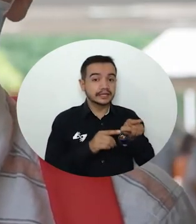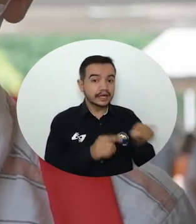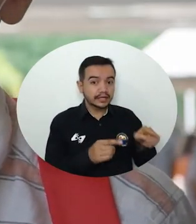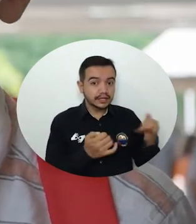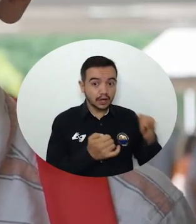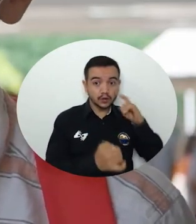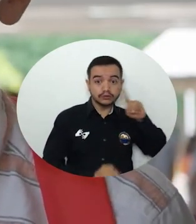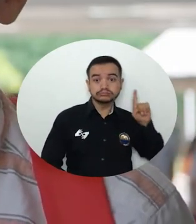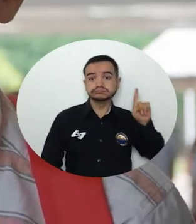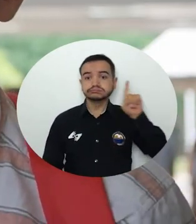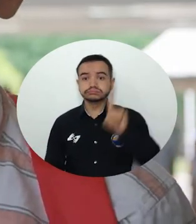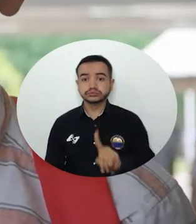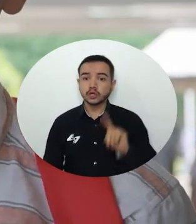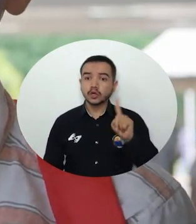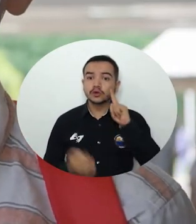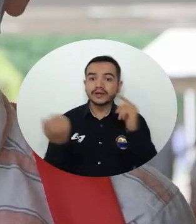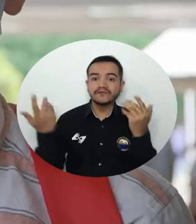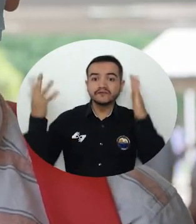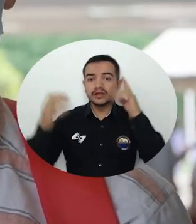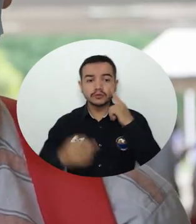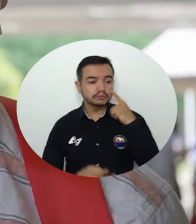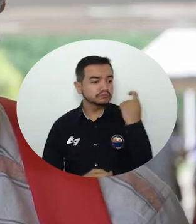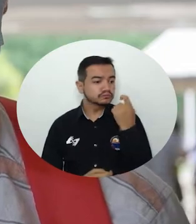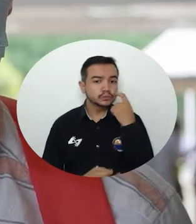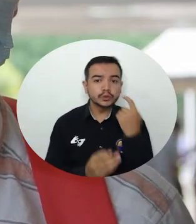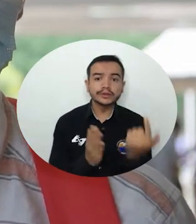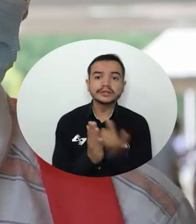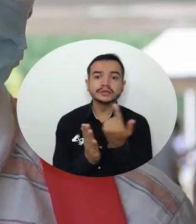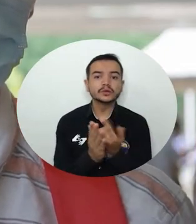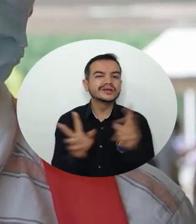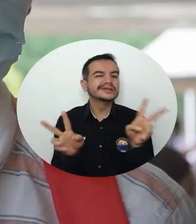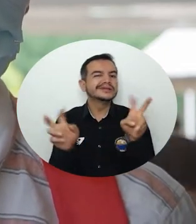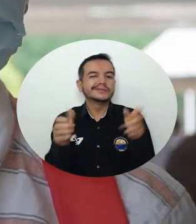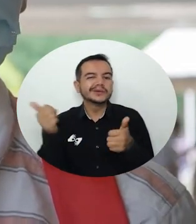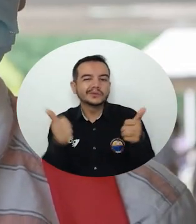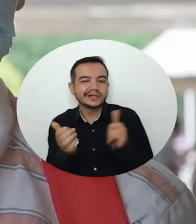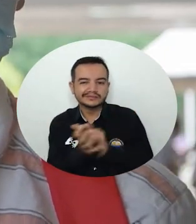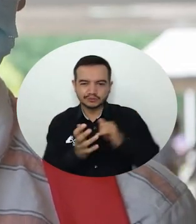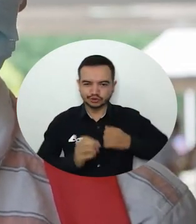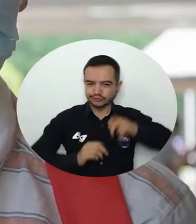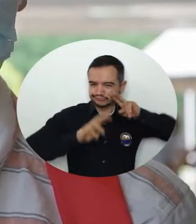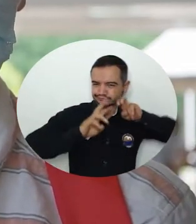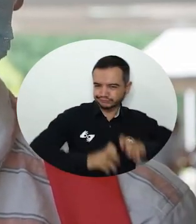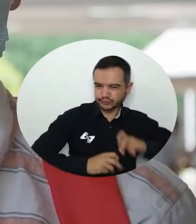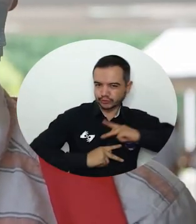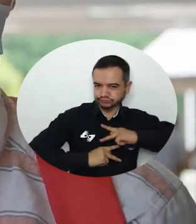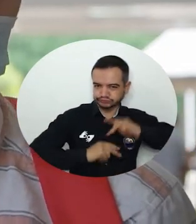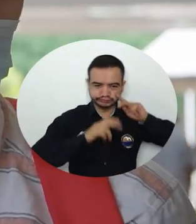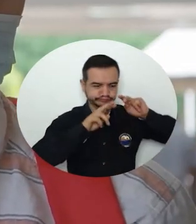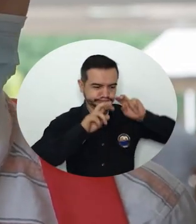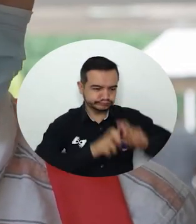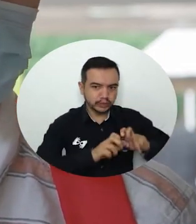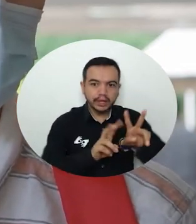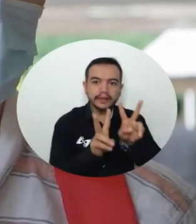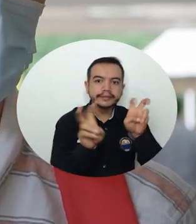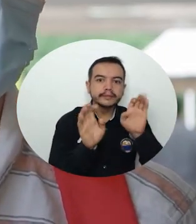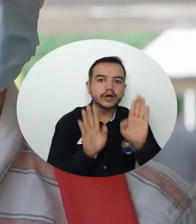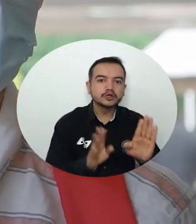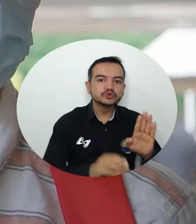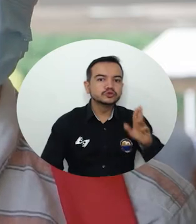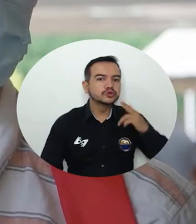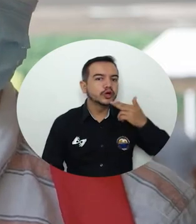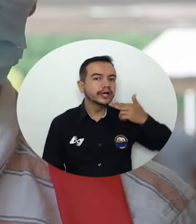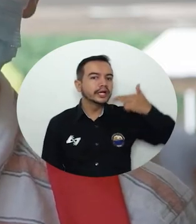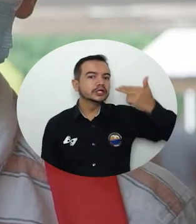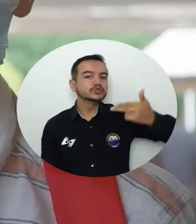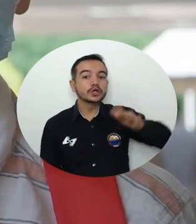feria porque estoy buscando libros acerca de una investigación que estoy haciendo aquí sobre la